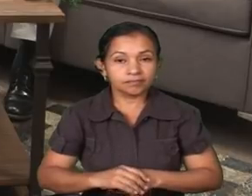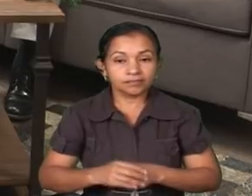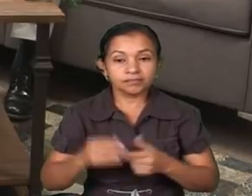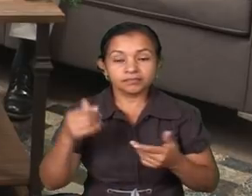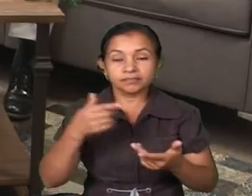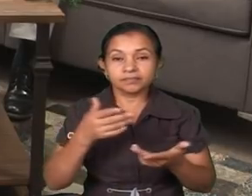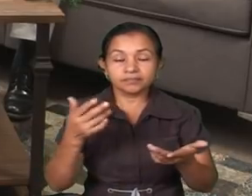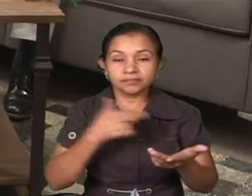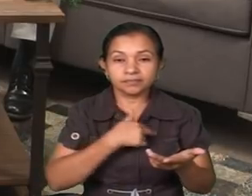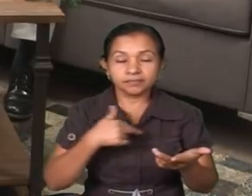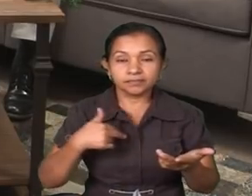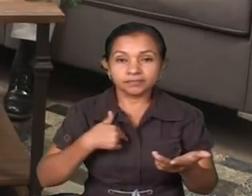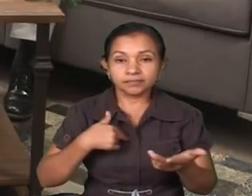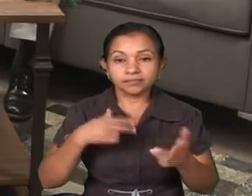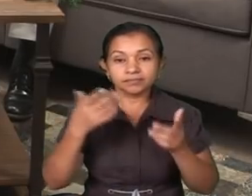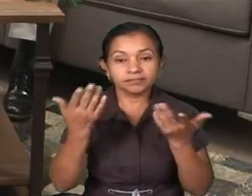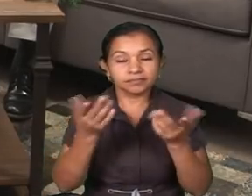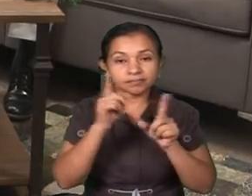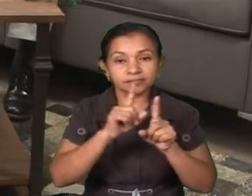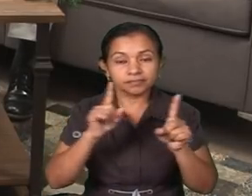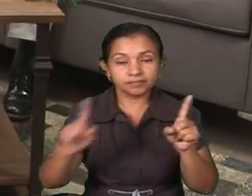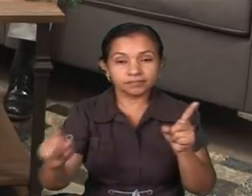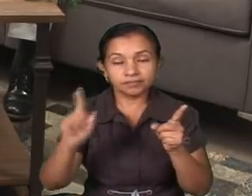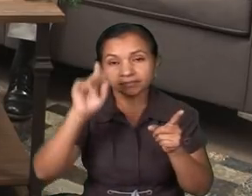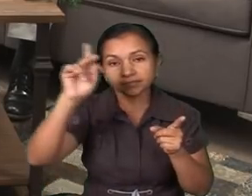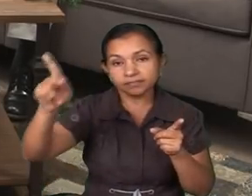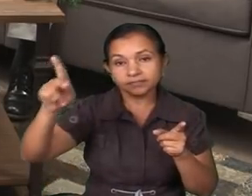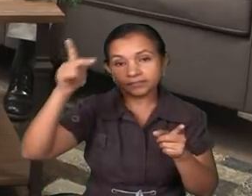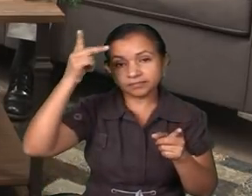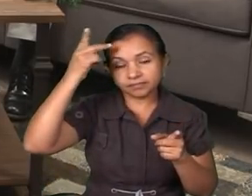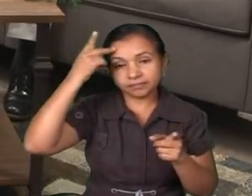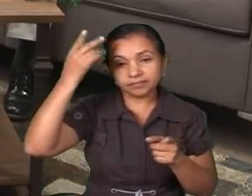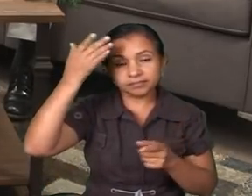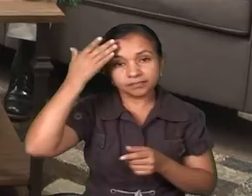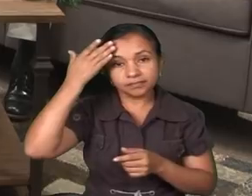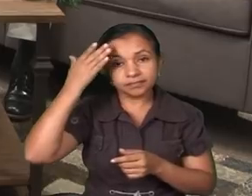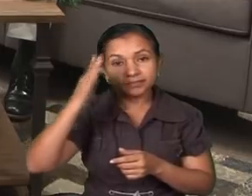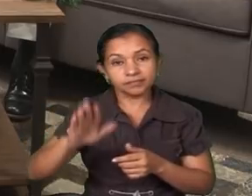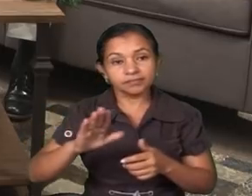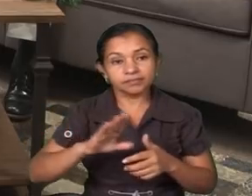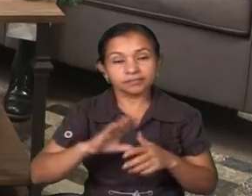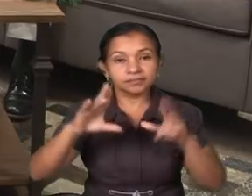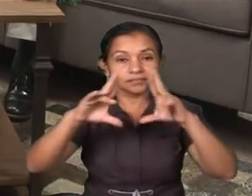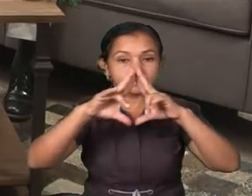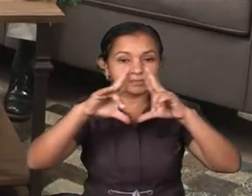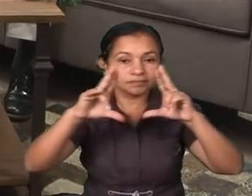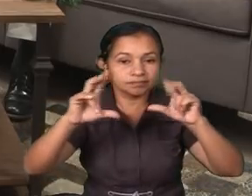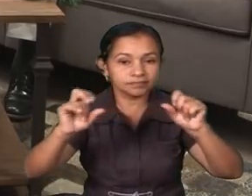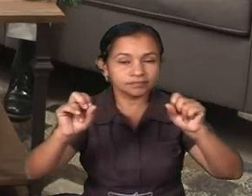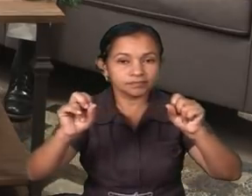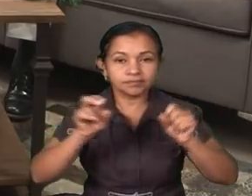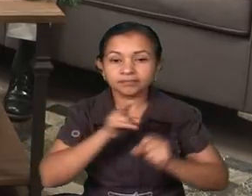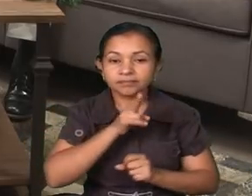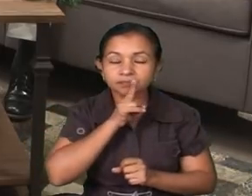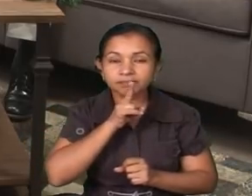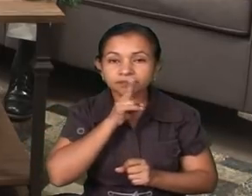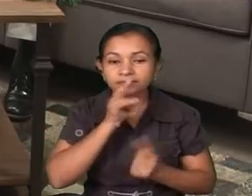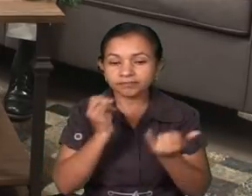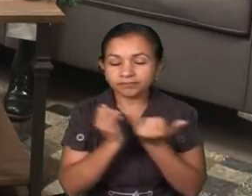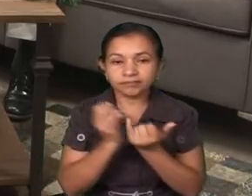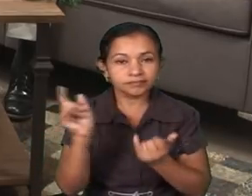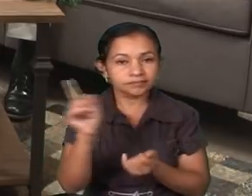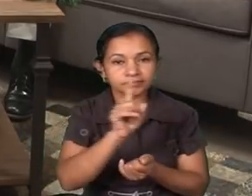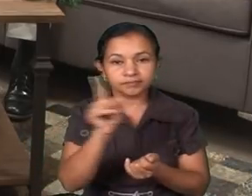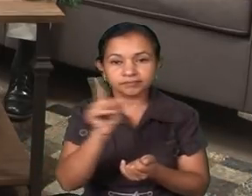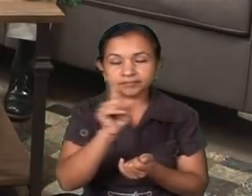Esto con nivel académico, con nivel político, sabían que Nicaragua no era como Honduras,